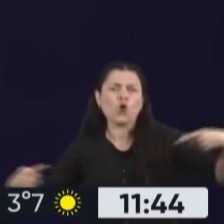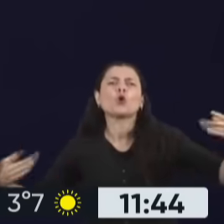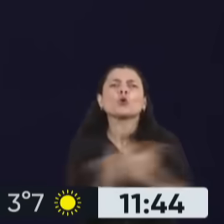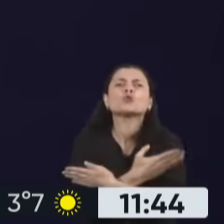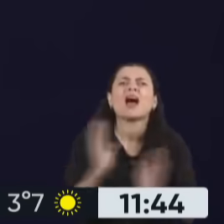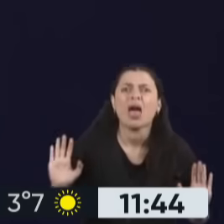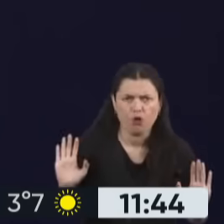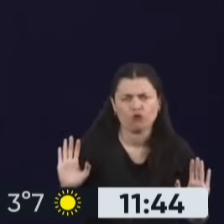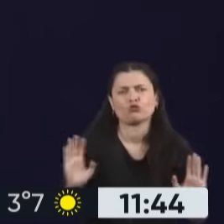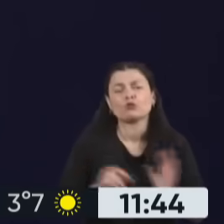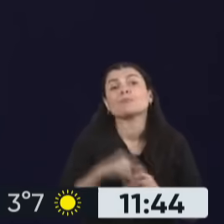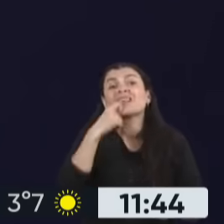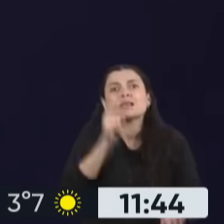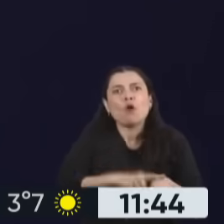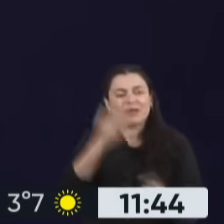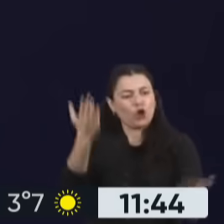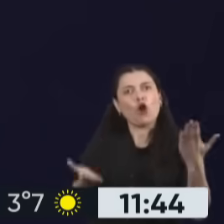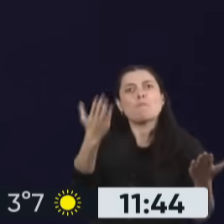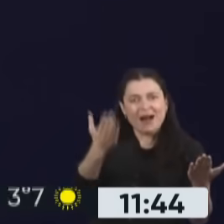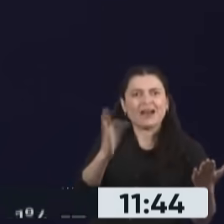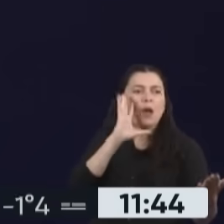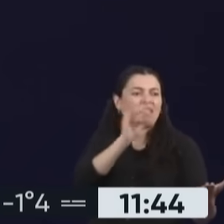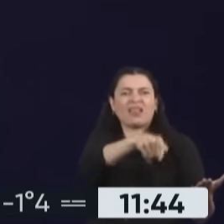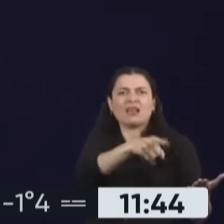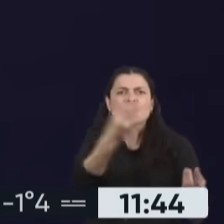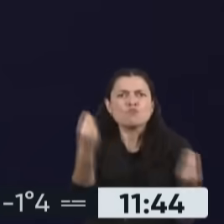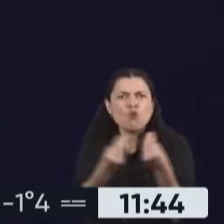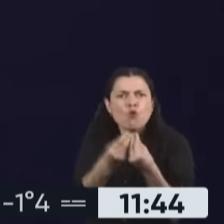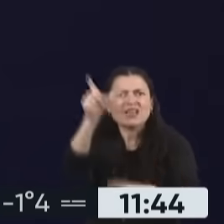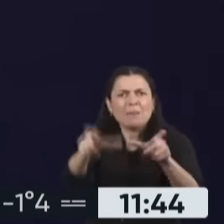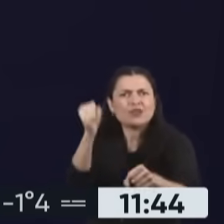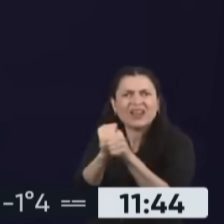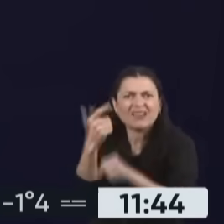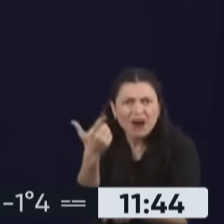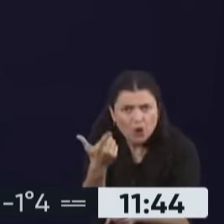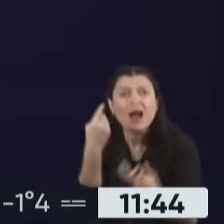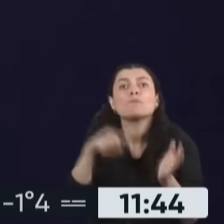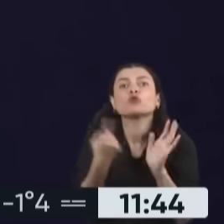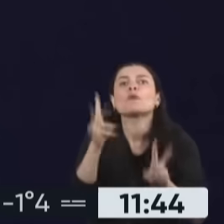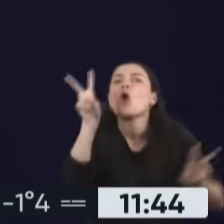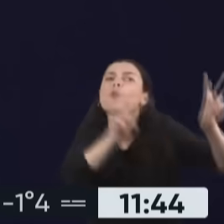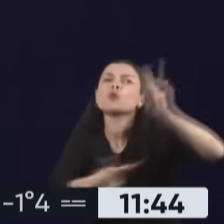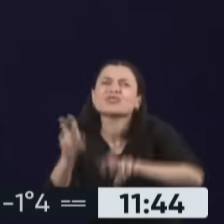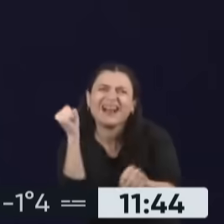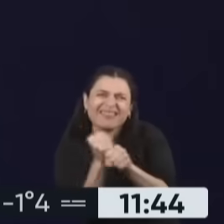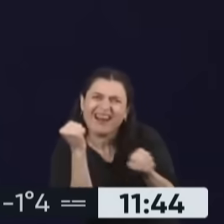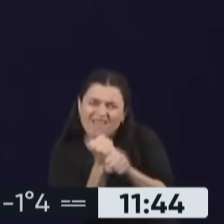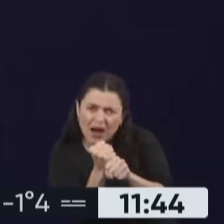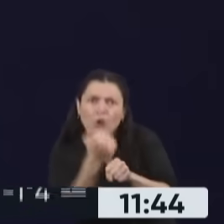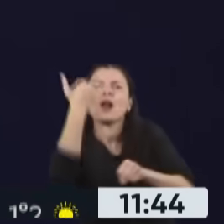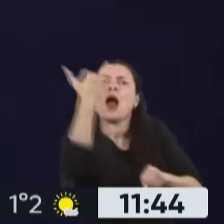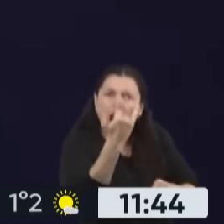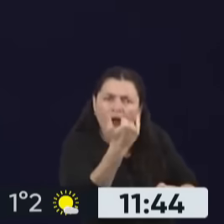te ocurre es que cuando comparás tenés más personas desocupadas porque hay más gente buscando trabajo, ¿correcto? Es una cuestión